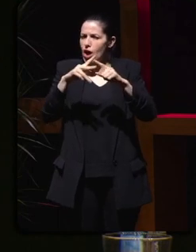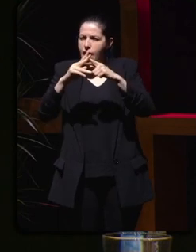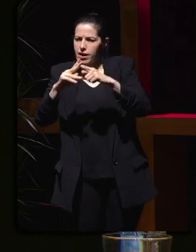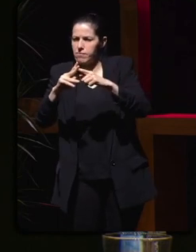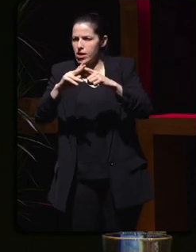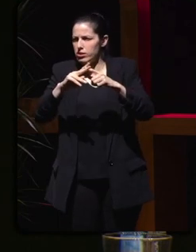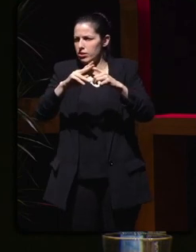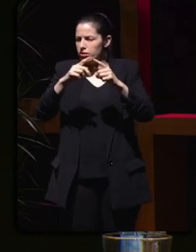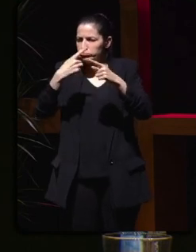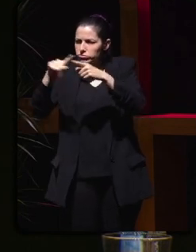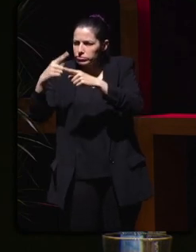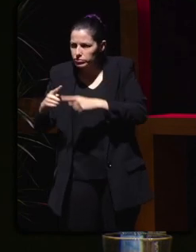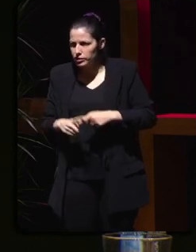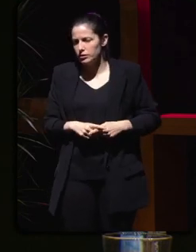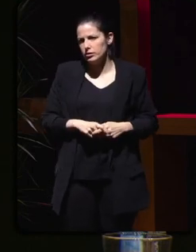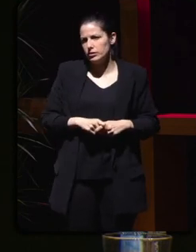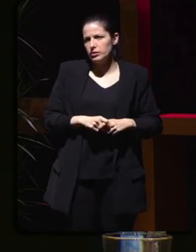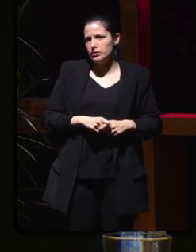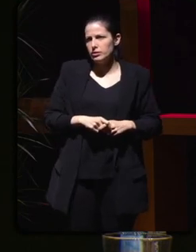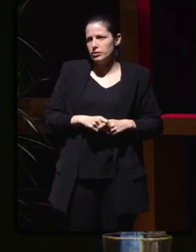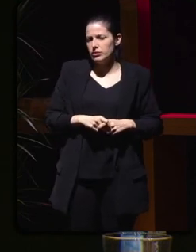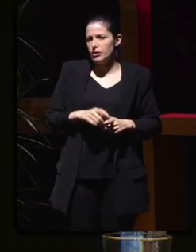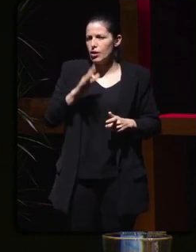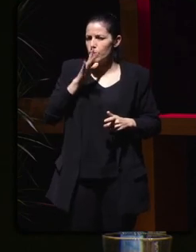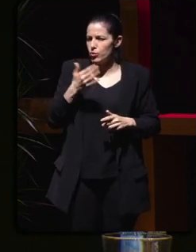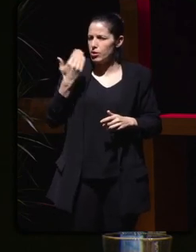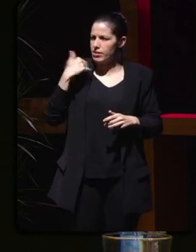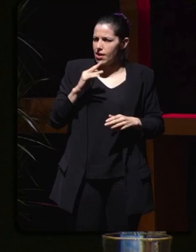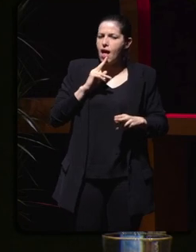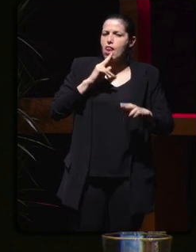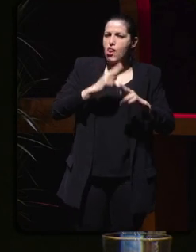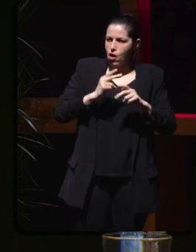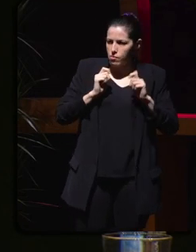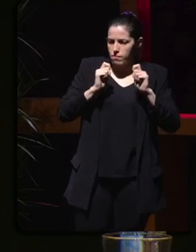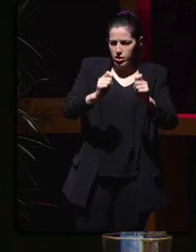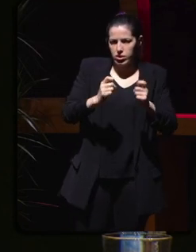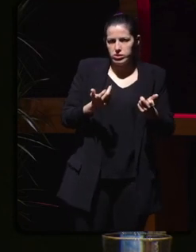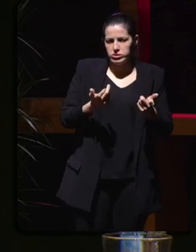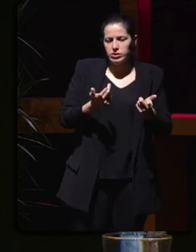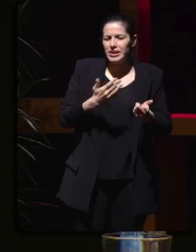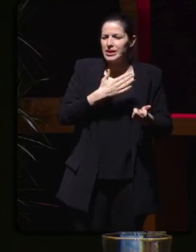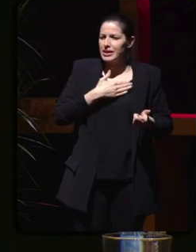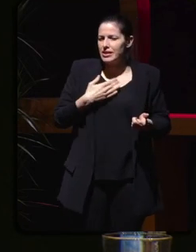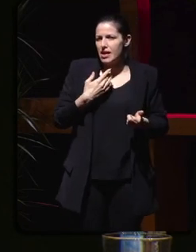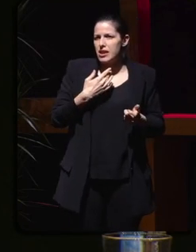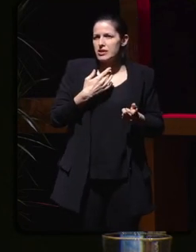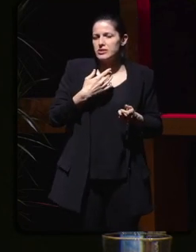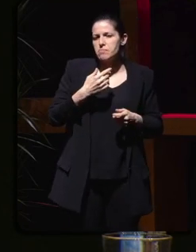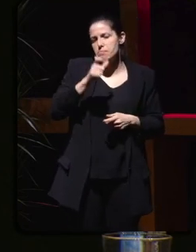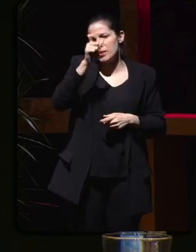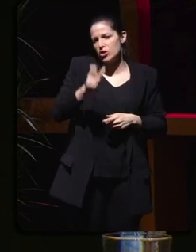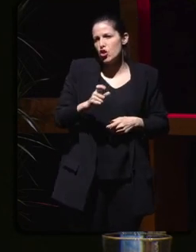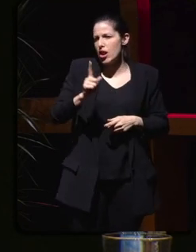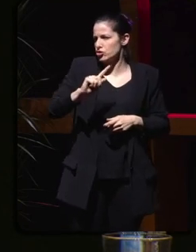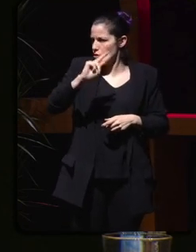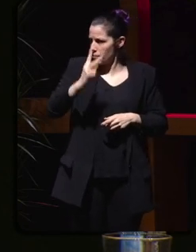la primera vez y después utilizar impersonales porque ya las has nombrado Y si tú quieres nombrar a personas no binarias tú puedes decir mujeres